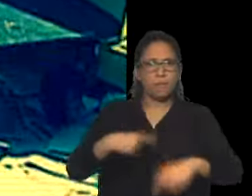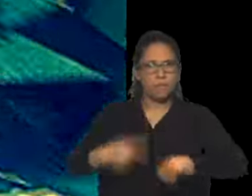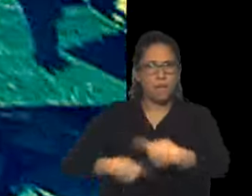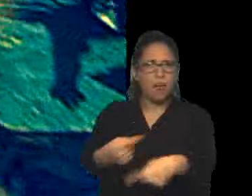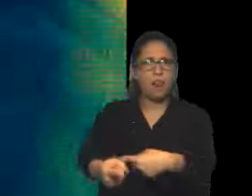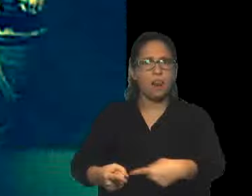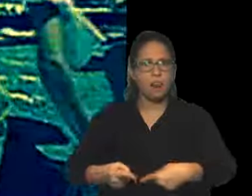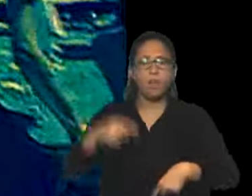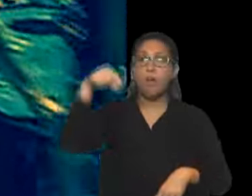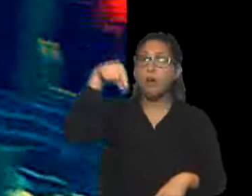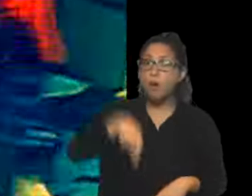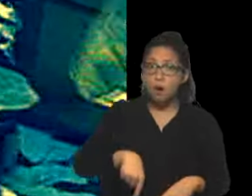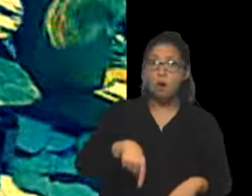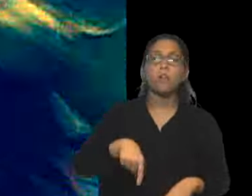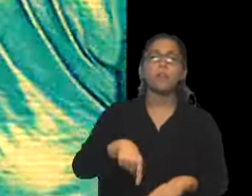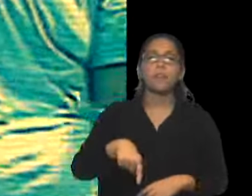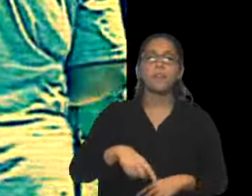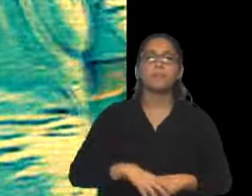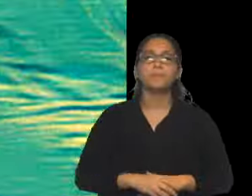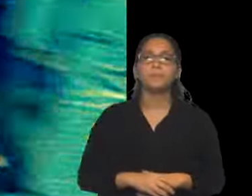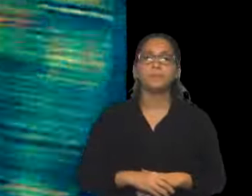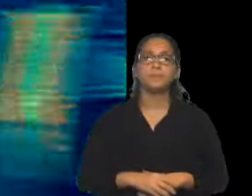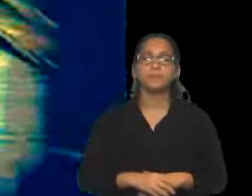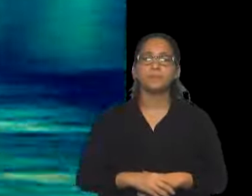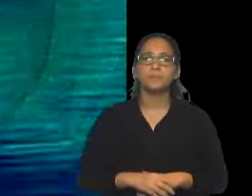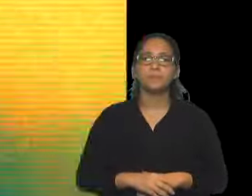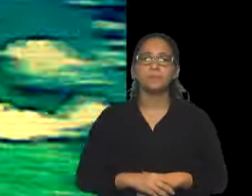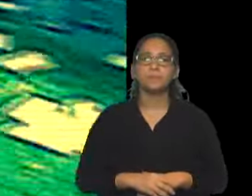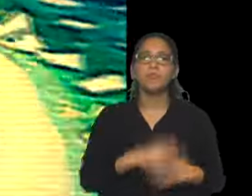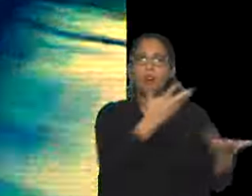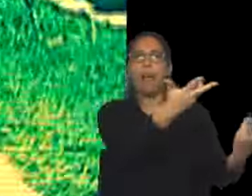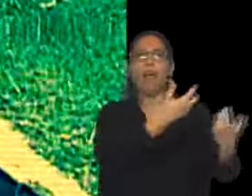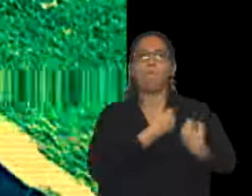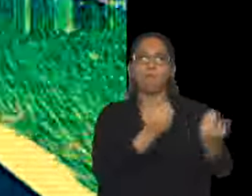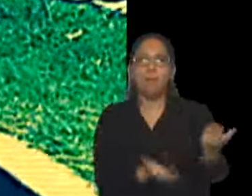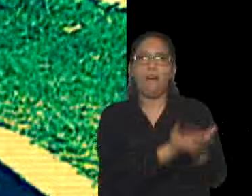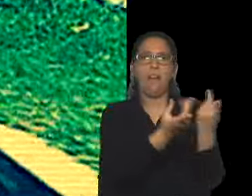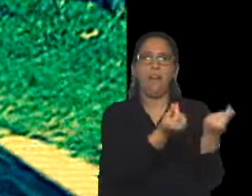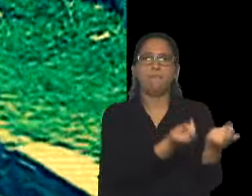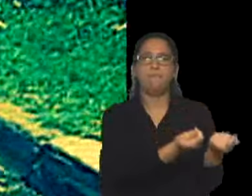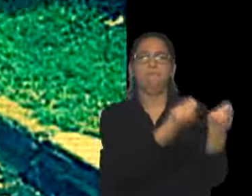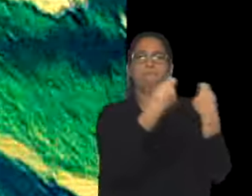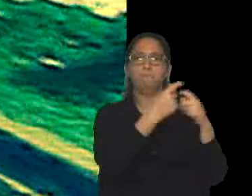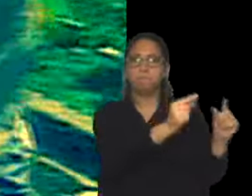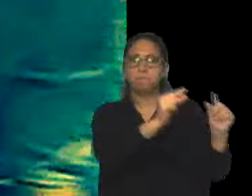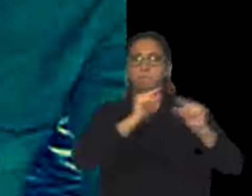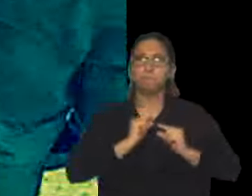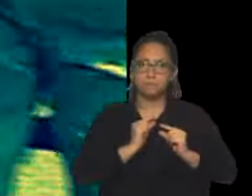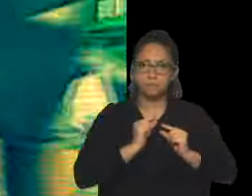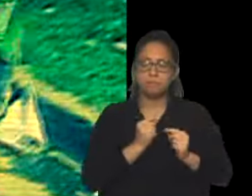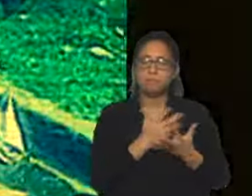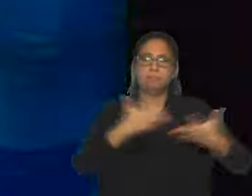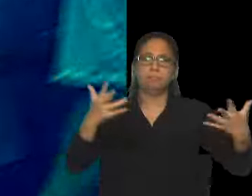que hoy está recibiendo este respaldo financiero de extraordinaria